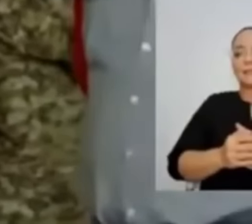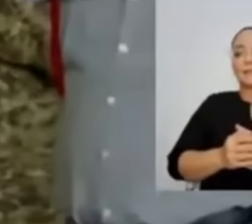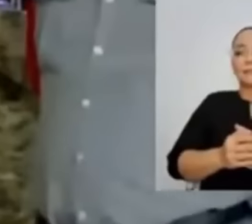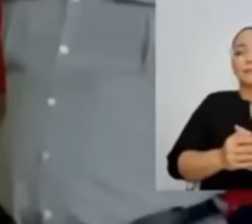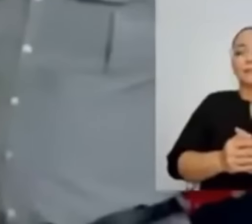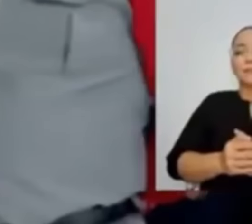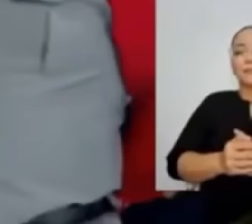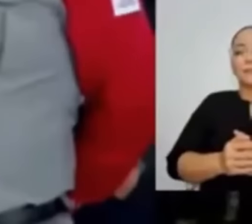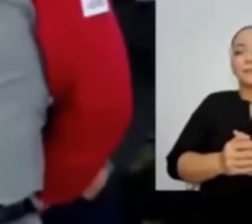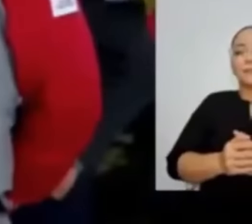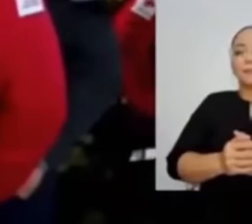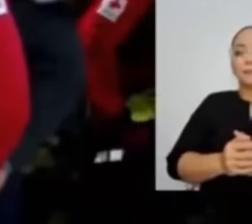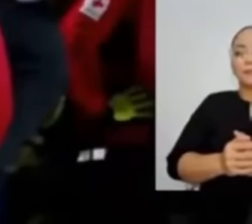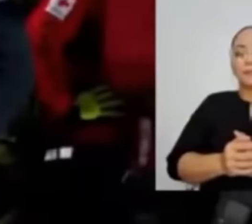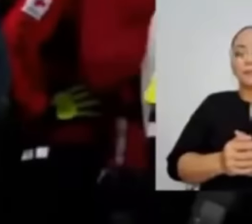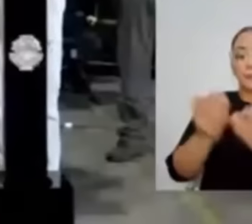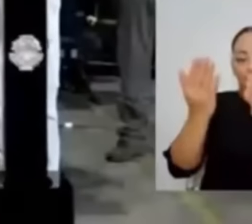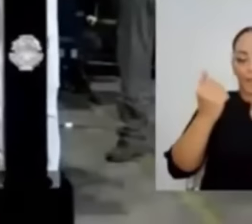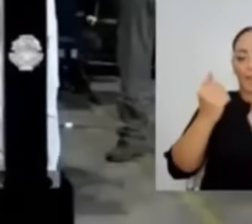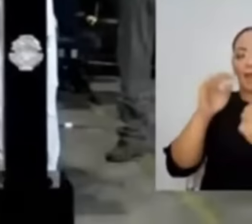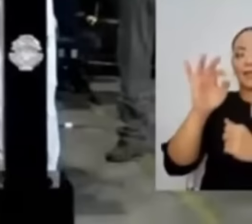Voy, señor teniente coronel, venga aquí.